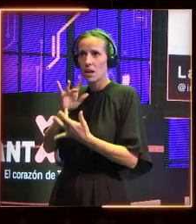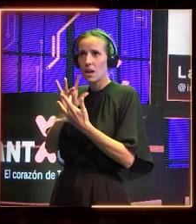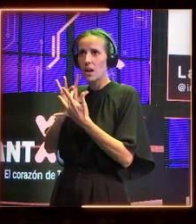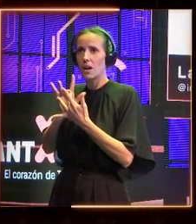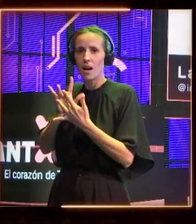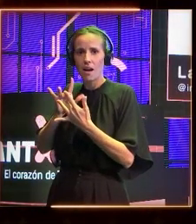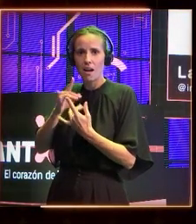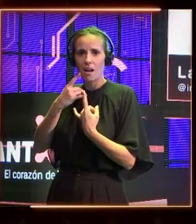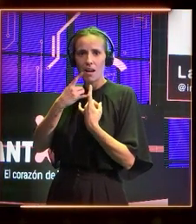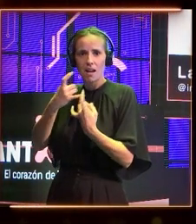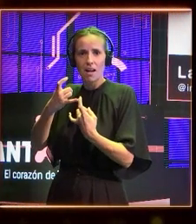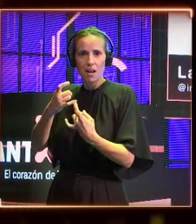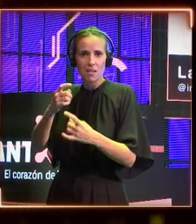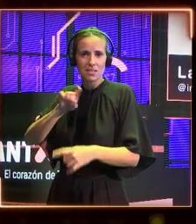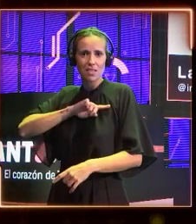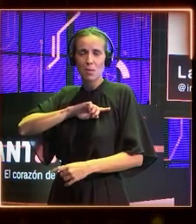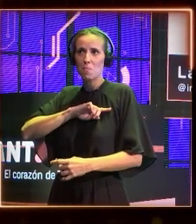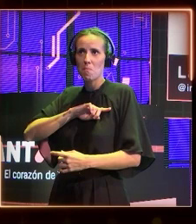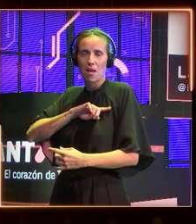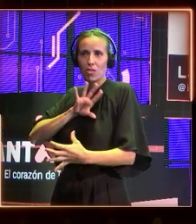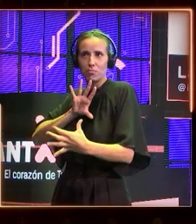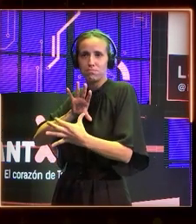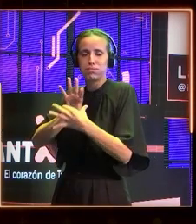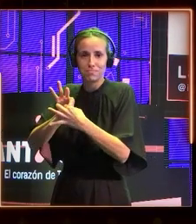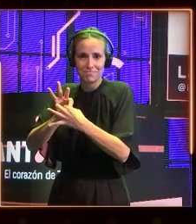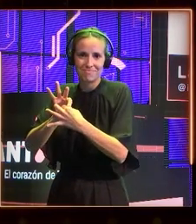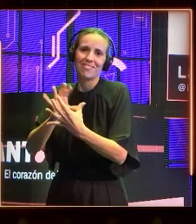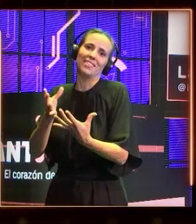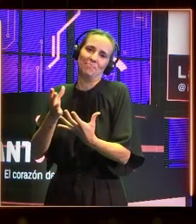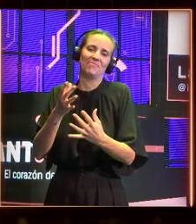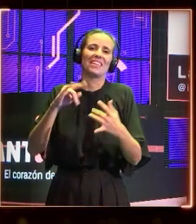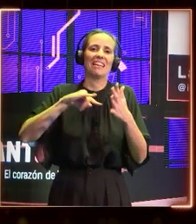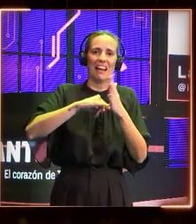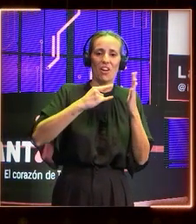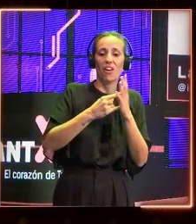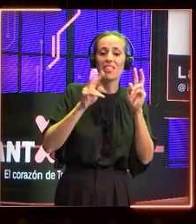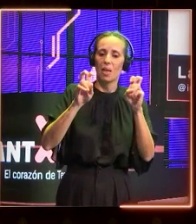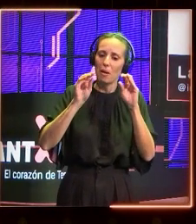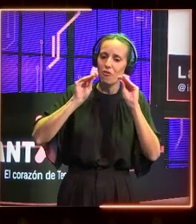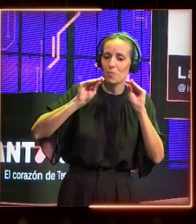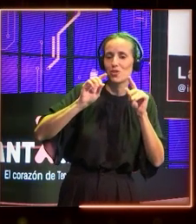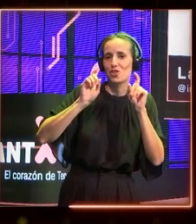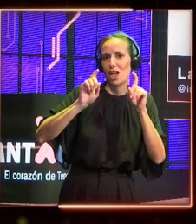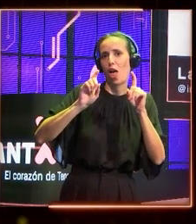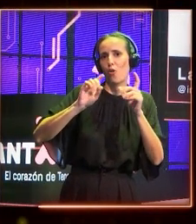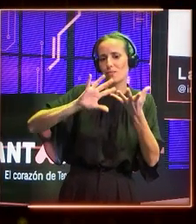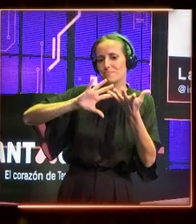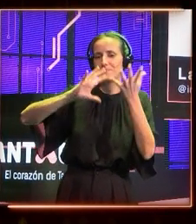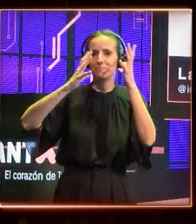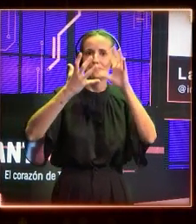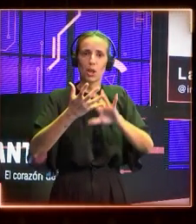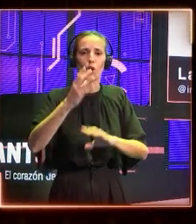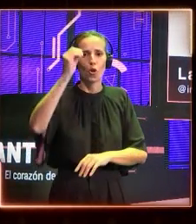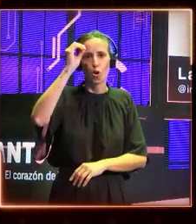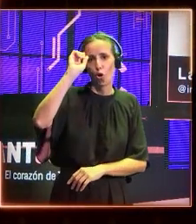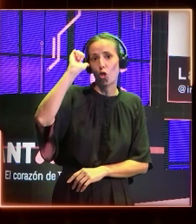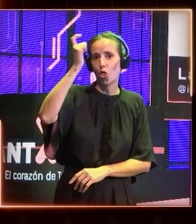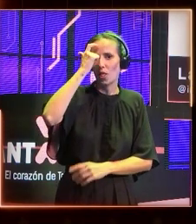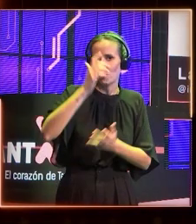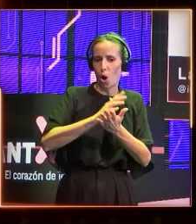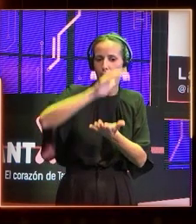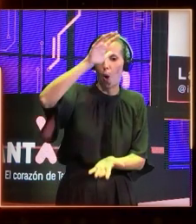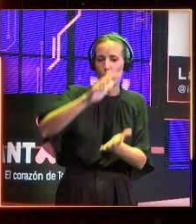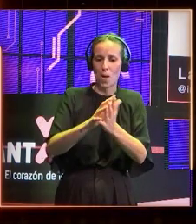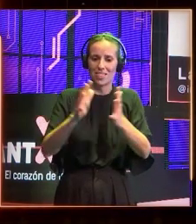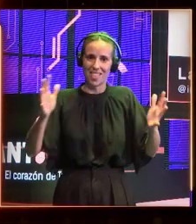corazón no Y esta tecnología sobre todo está impactando en esa parte que os decía de formación y educación con este concepto de operario aumentado donde gracias